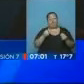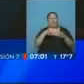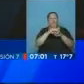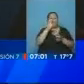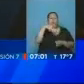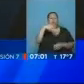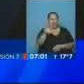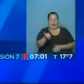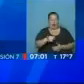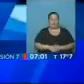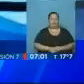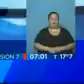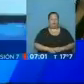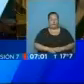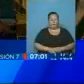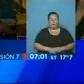UNA.